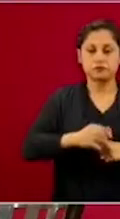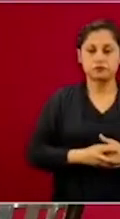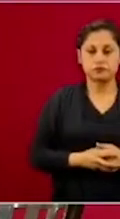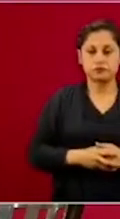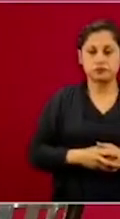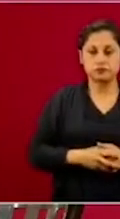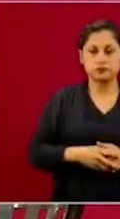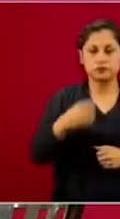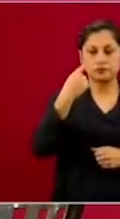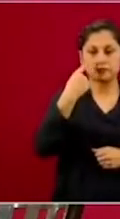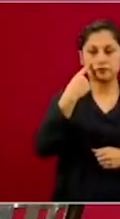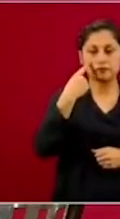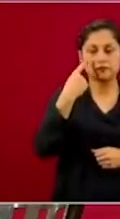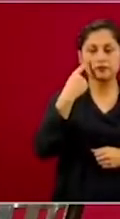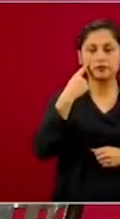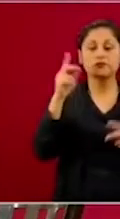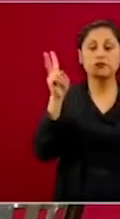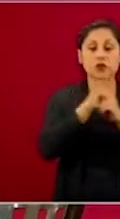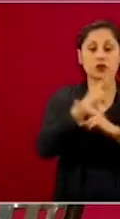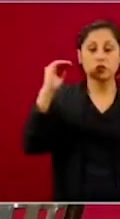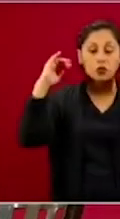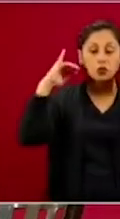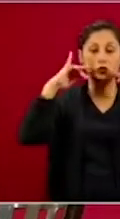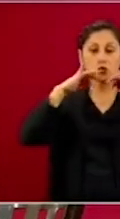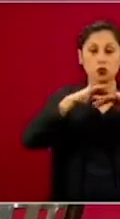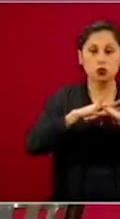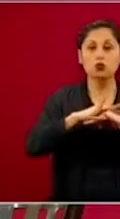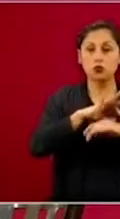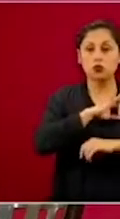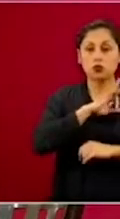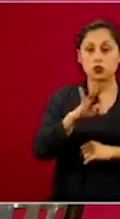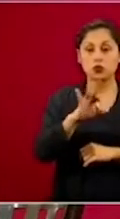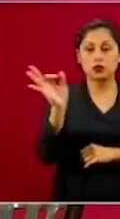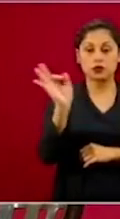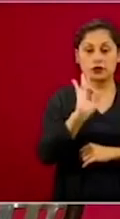Nótese que aquí entra el aire y aquí, si yo tuviera